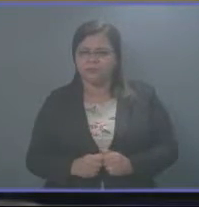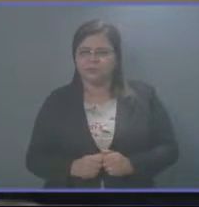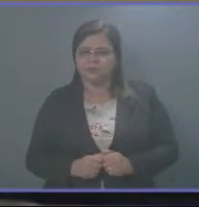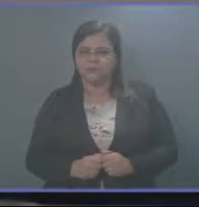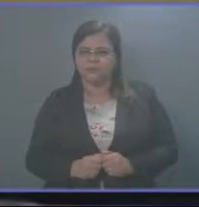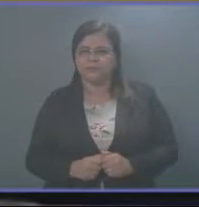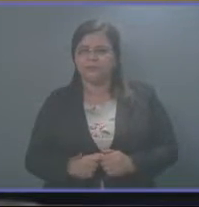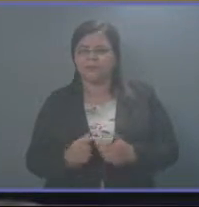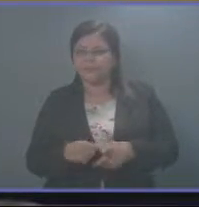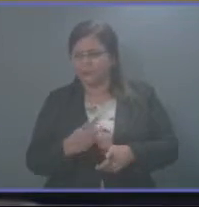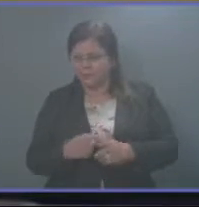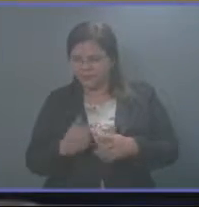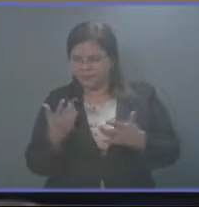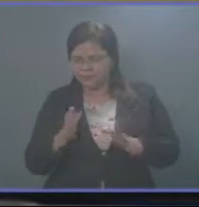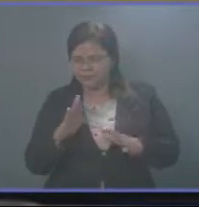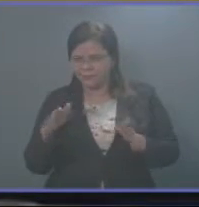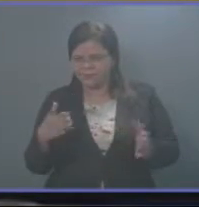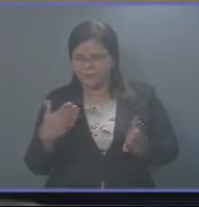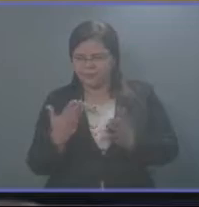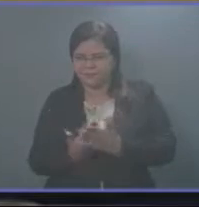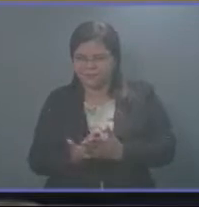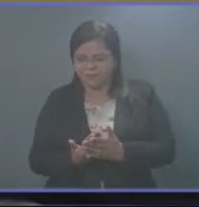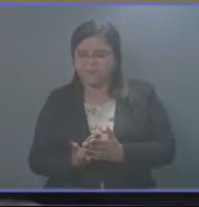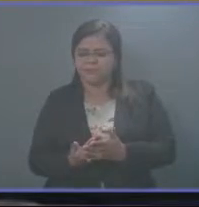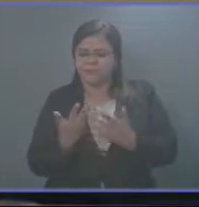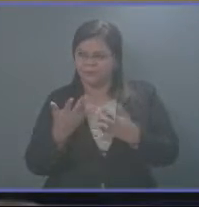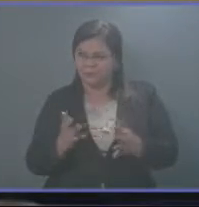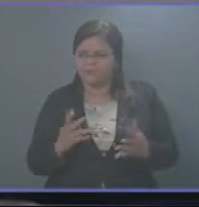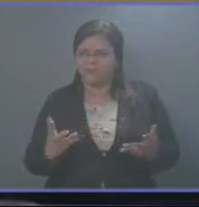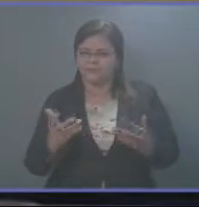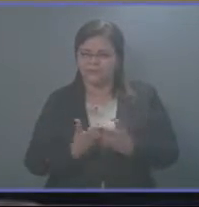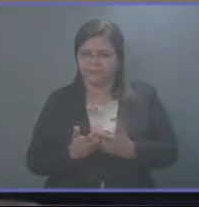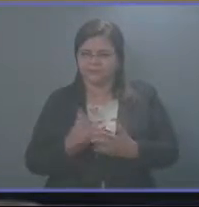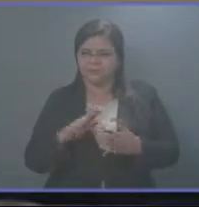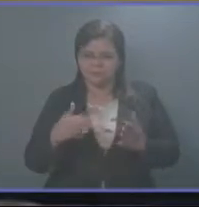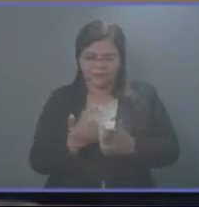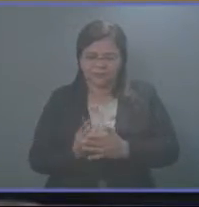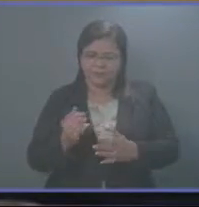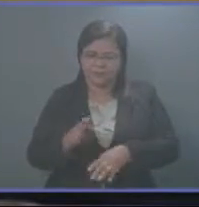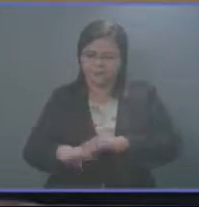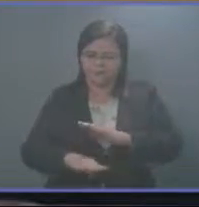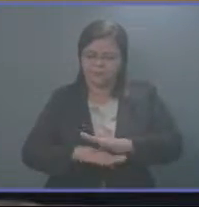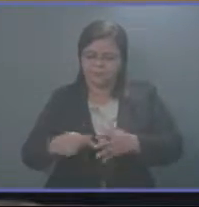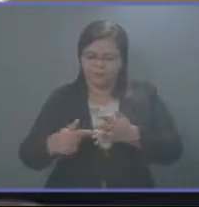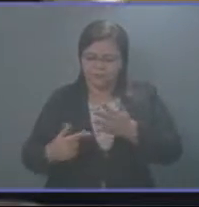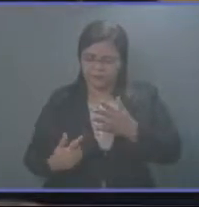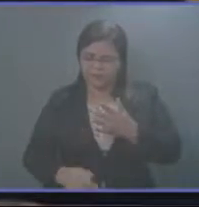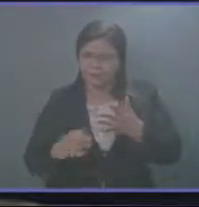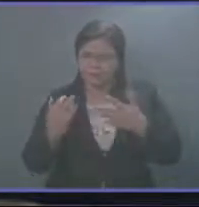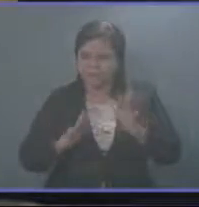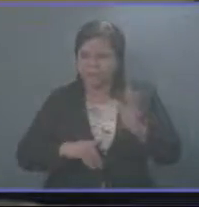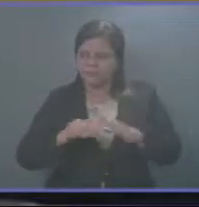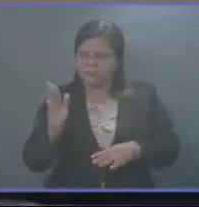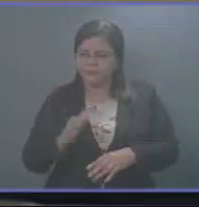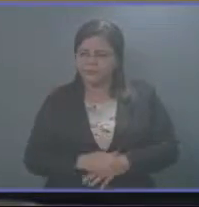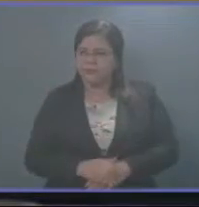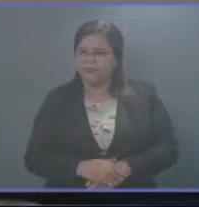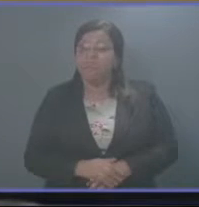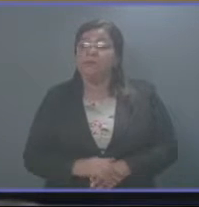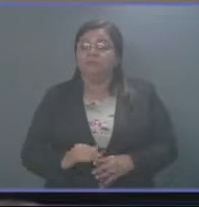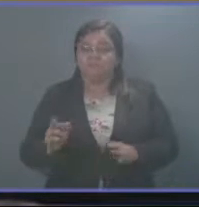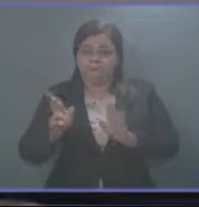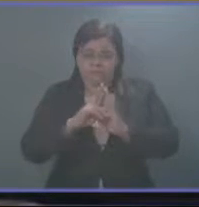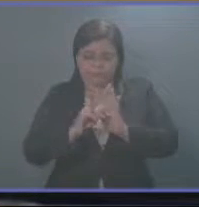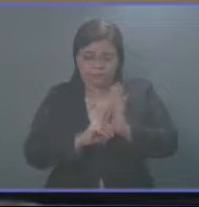el permiso al propietario del vehículo vinculado al instrumento legal respectivo y efectuar las modificaciones en los registros